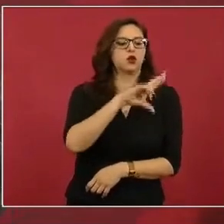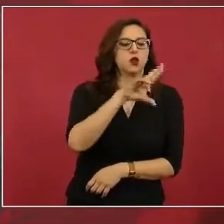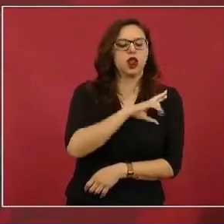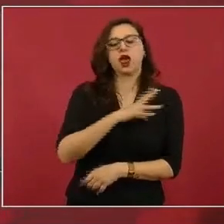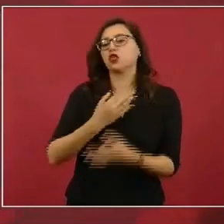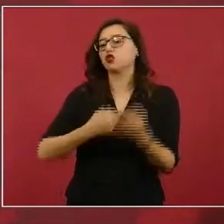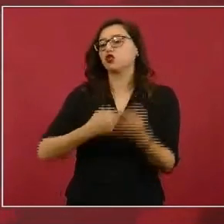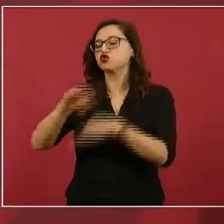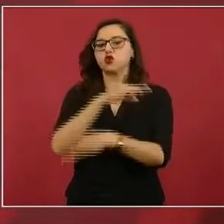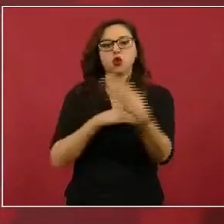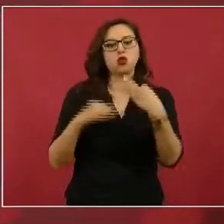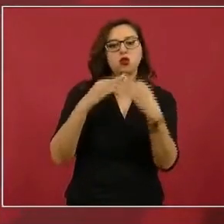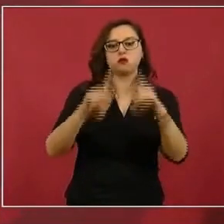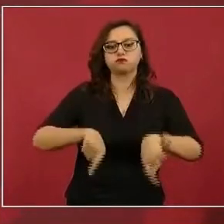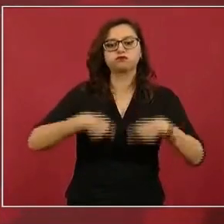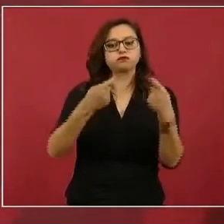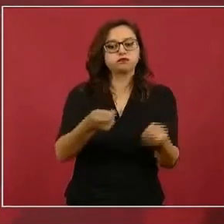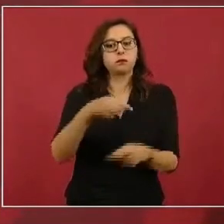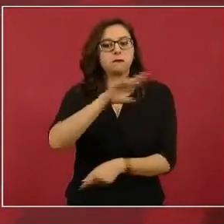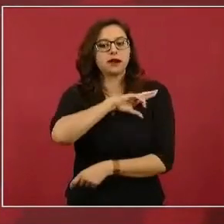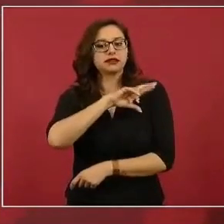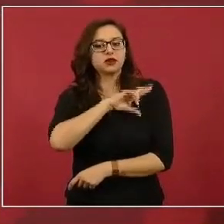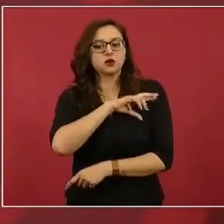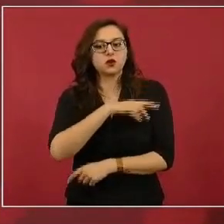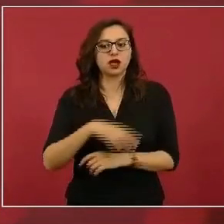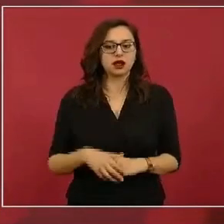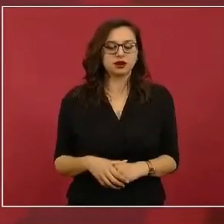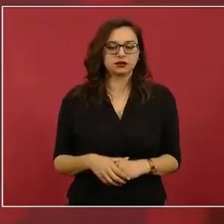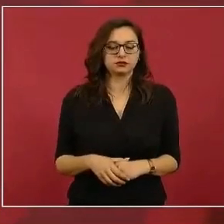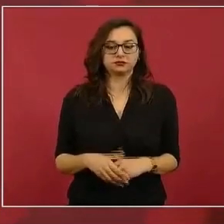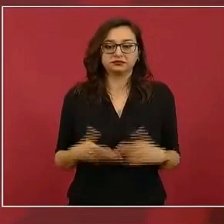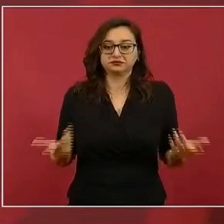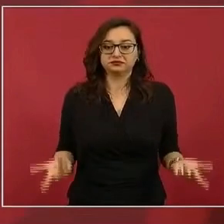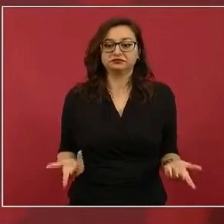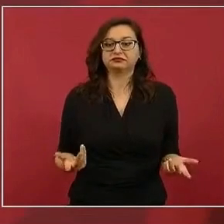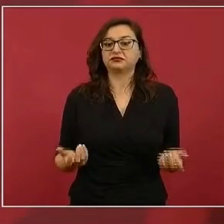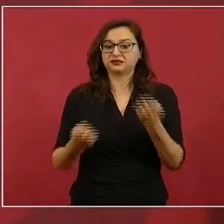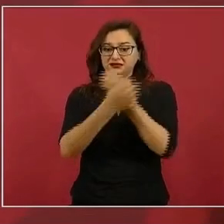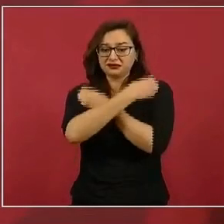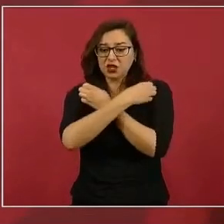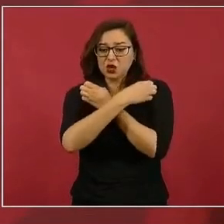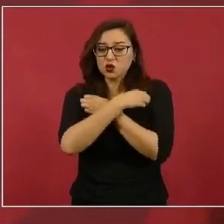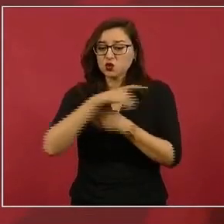porque para ellos la educación pública